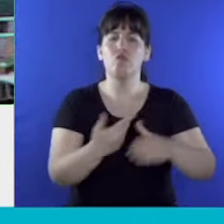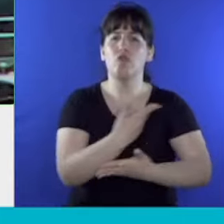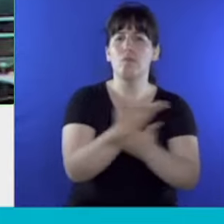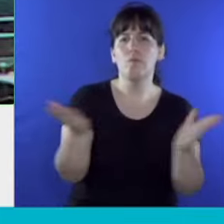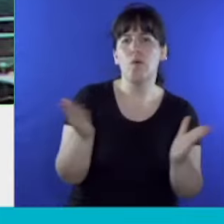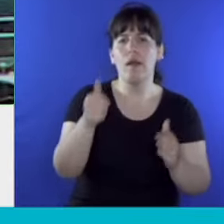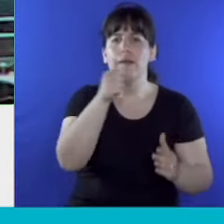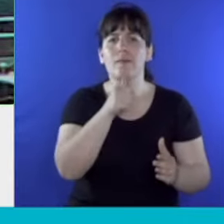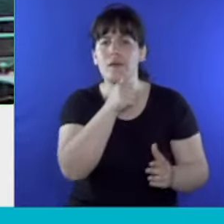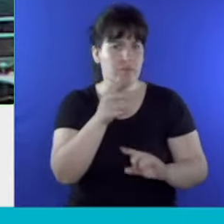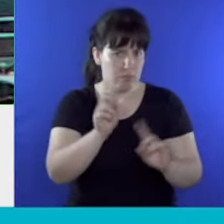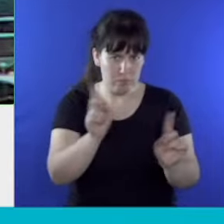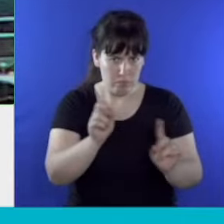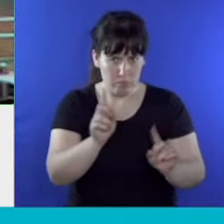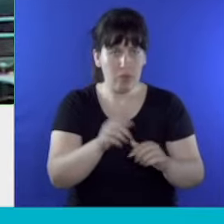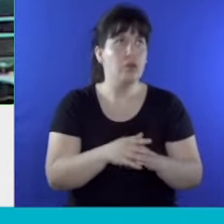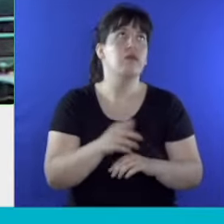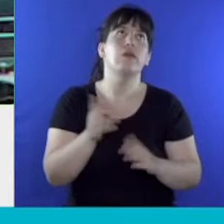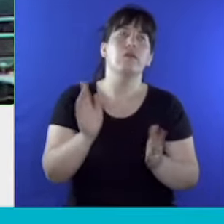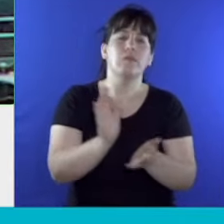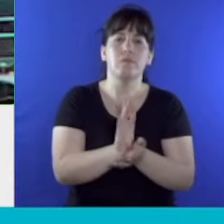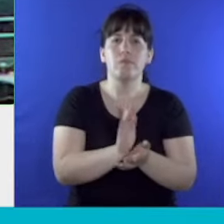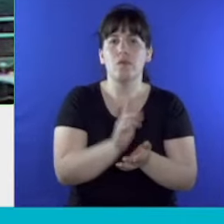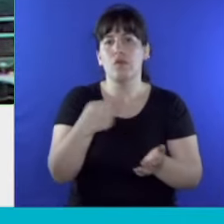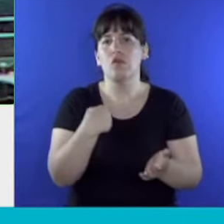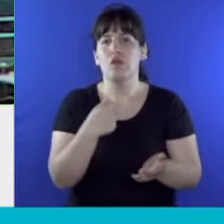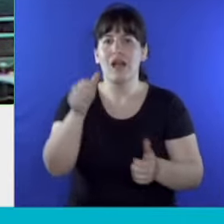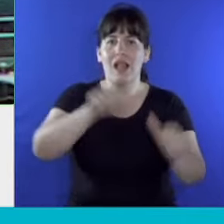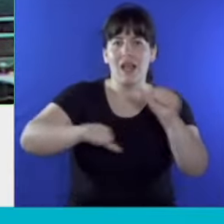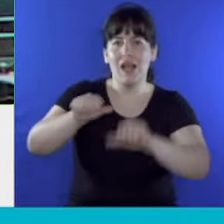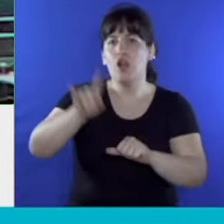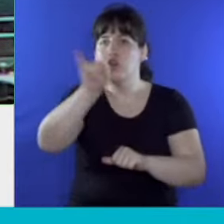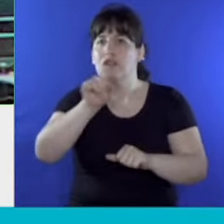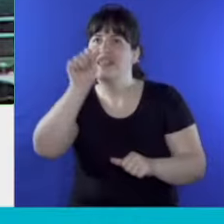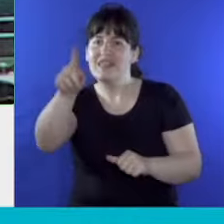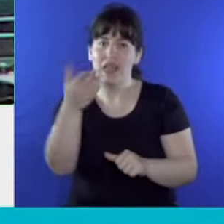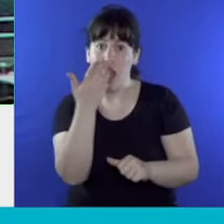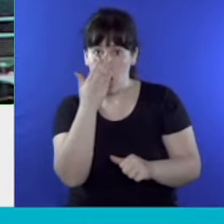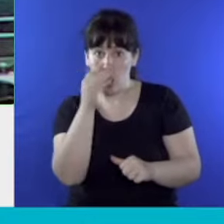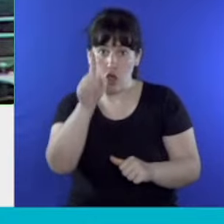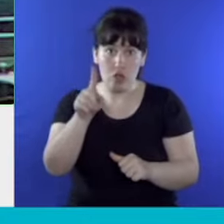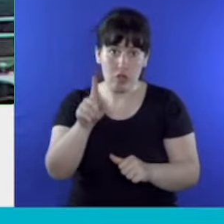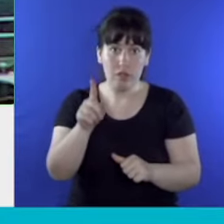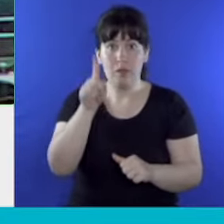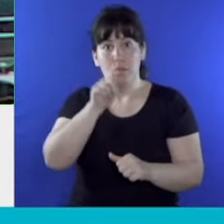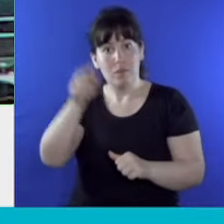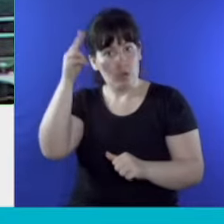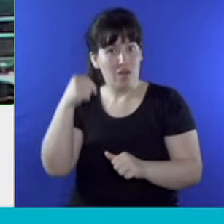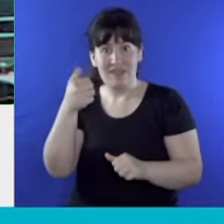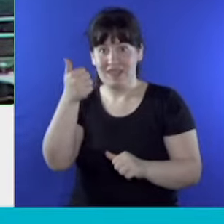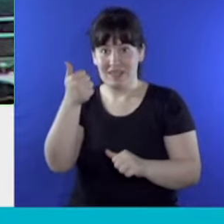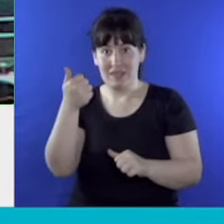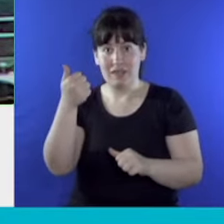es que está el laboratorio de la Universidad de Córdoba dando ejemplo de